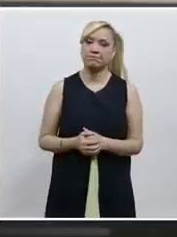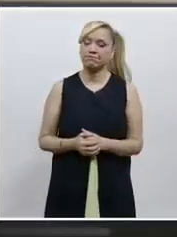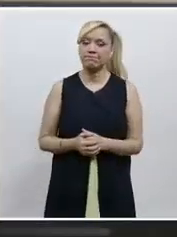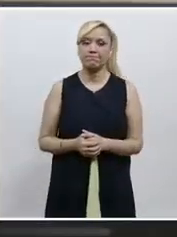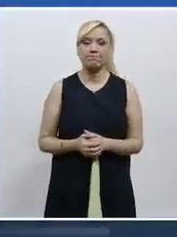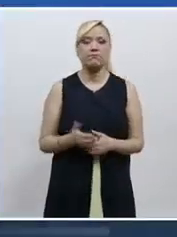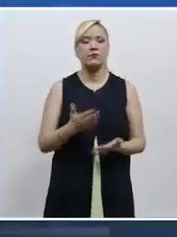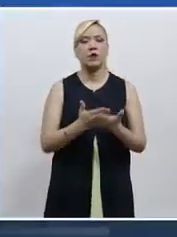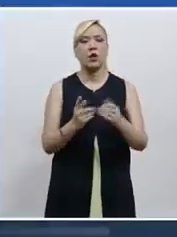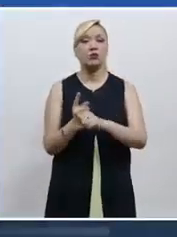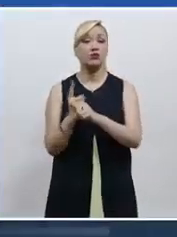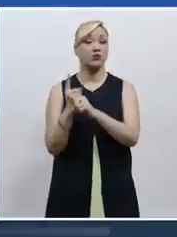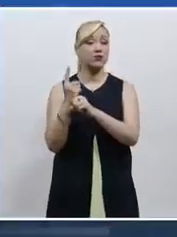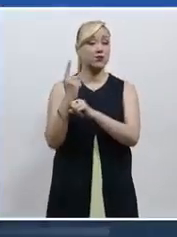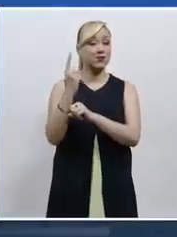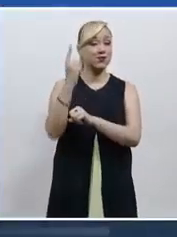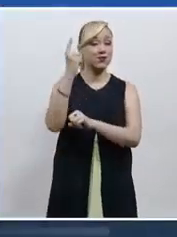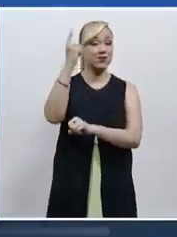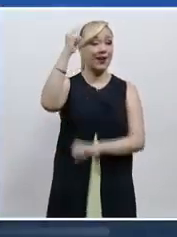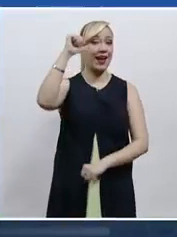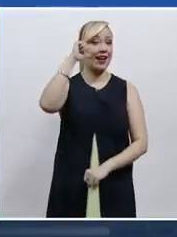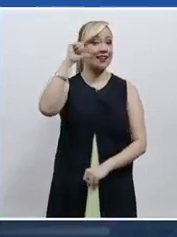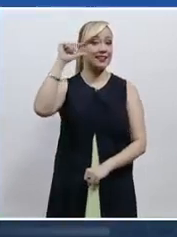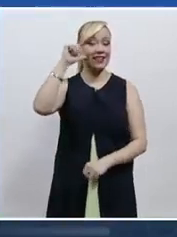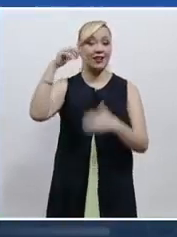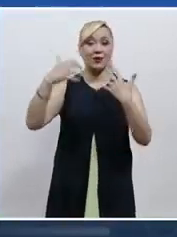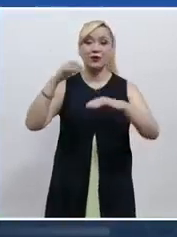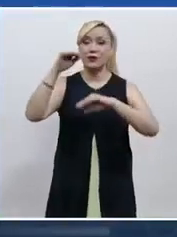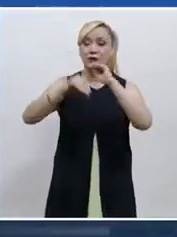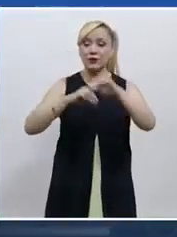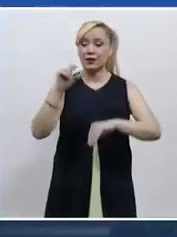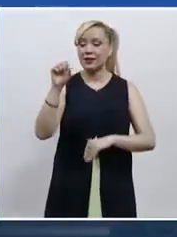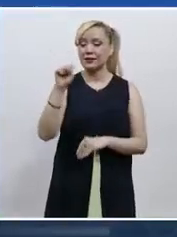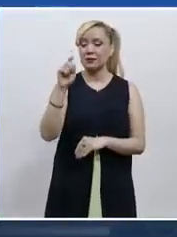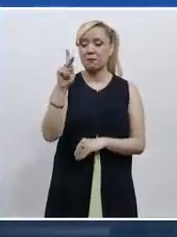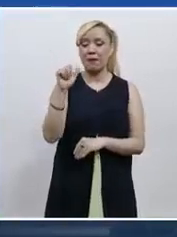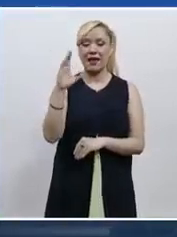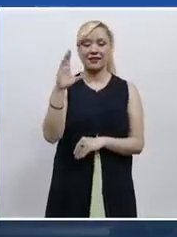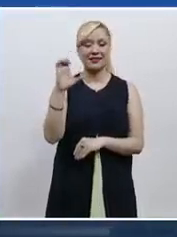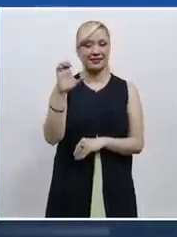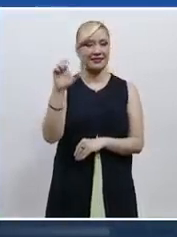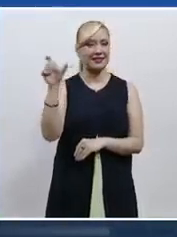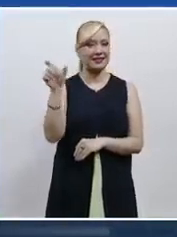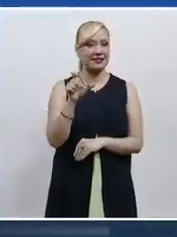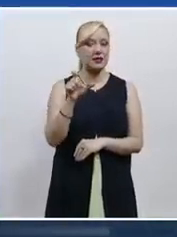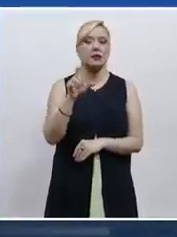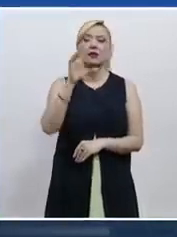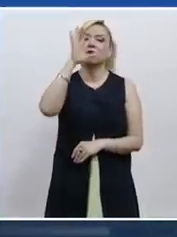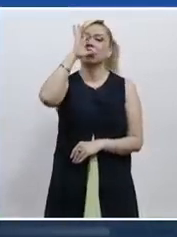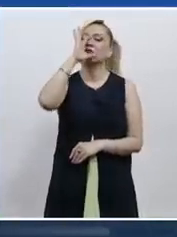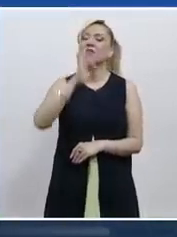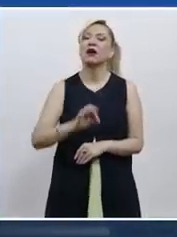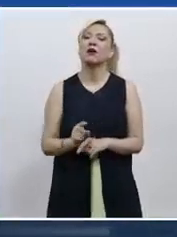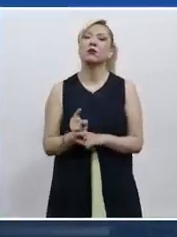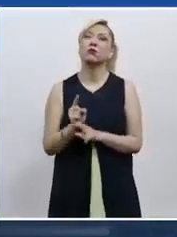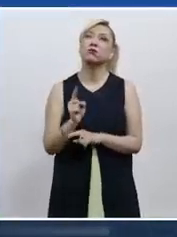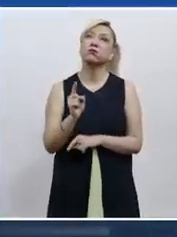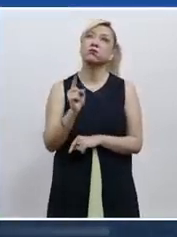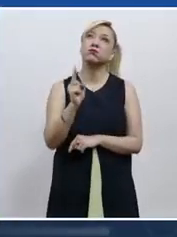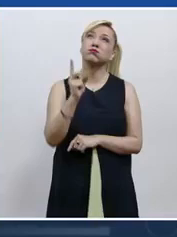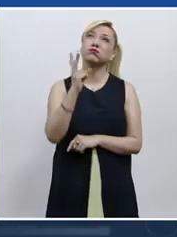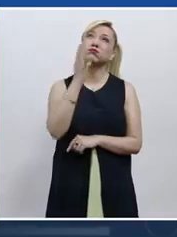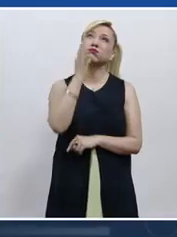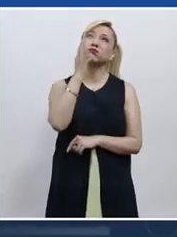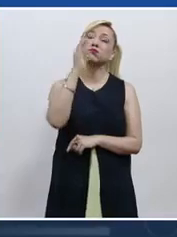Y el cohete Starship, desarrollado por la compañía SpaceX, falló en su primer vuelo de prueba, pues explotó a los pocos minutos de